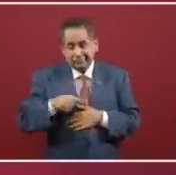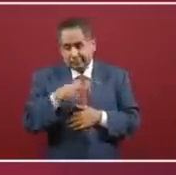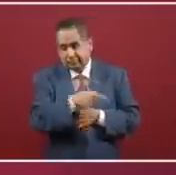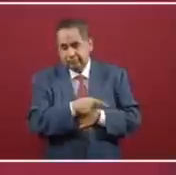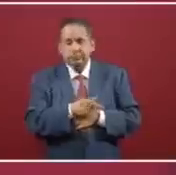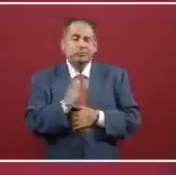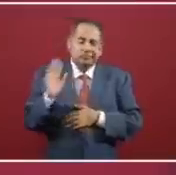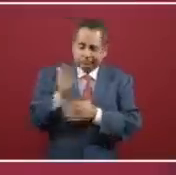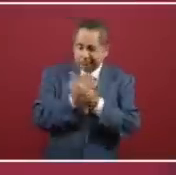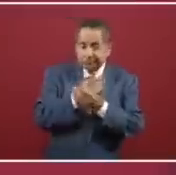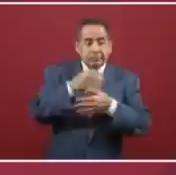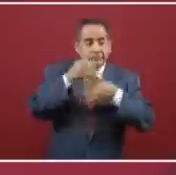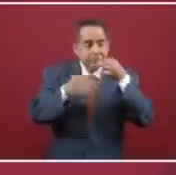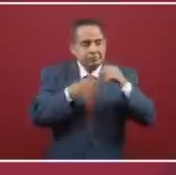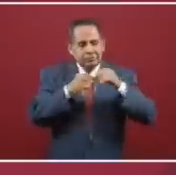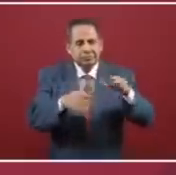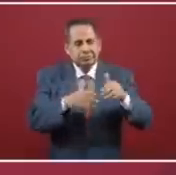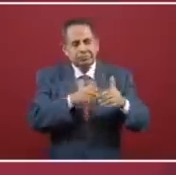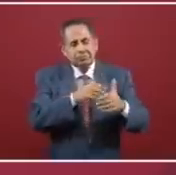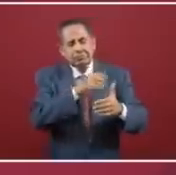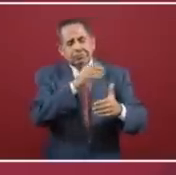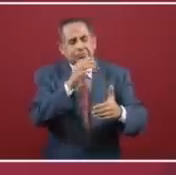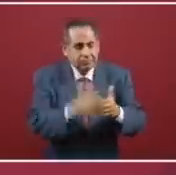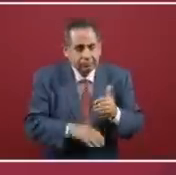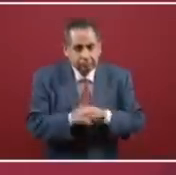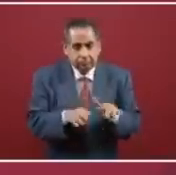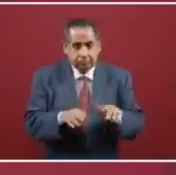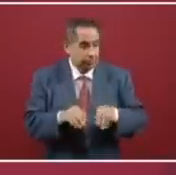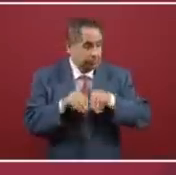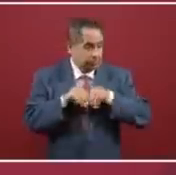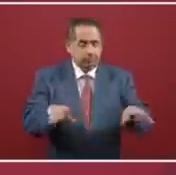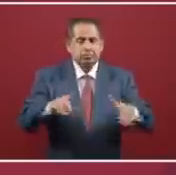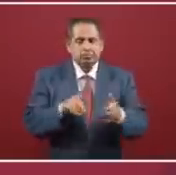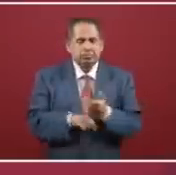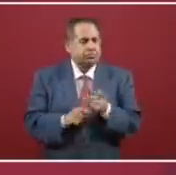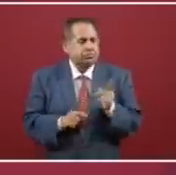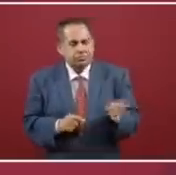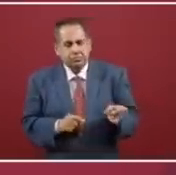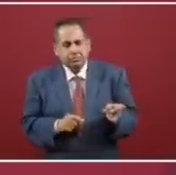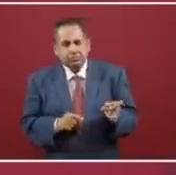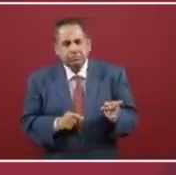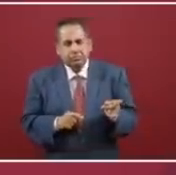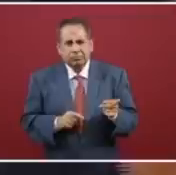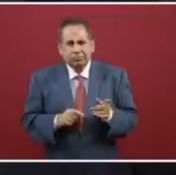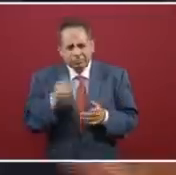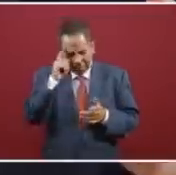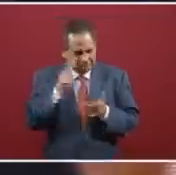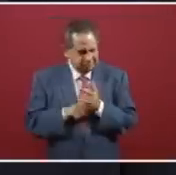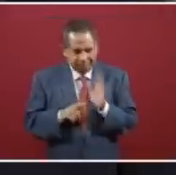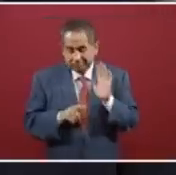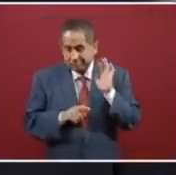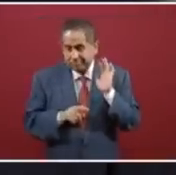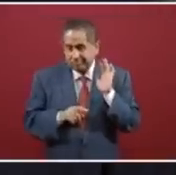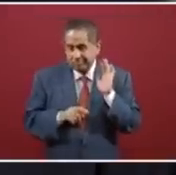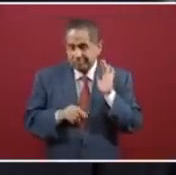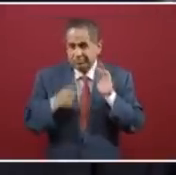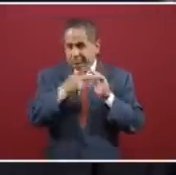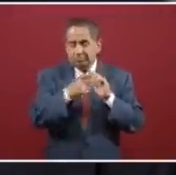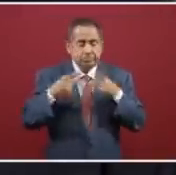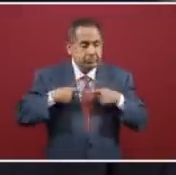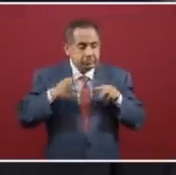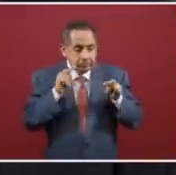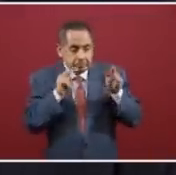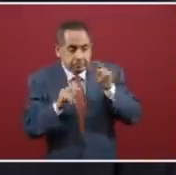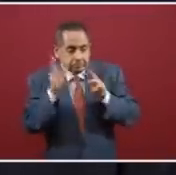el lugar y al final del programa dio a conocer ahí estuvo creo que a sus radioescuchas